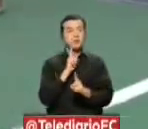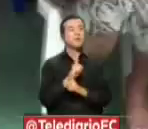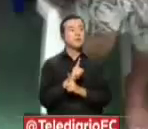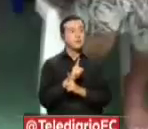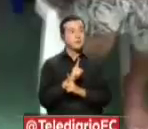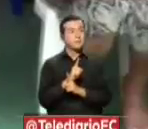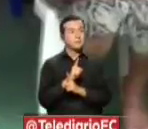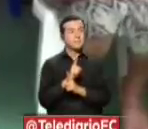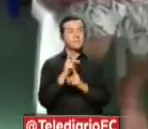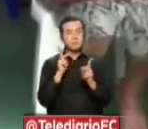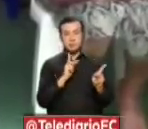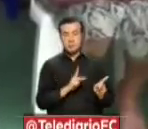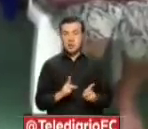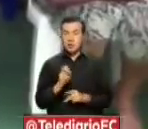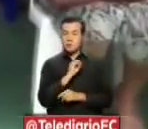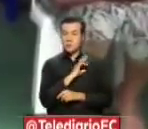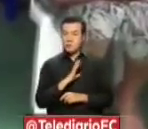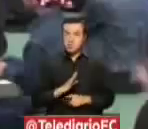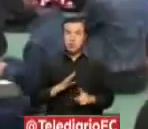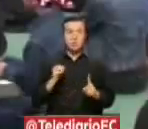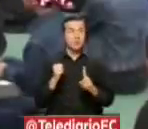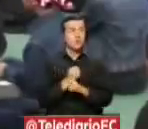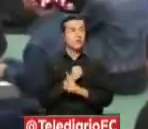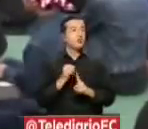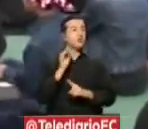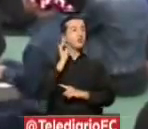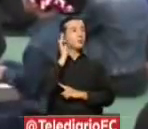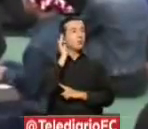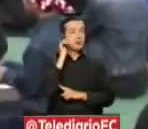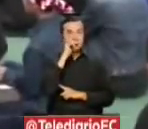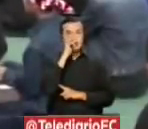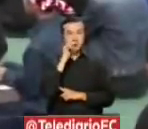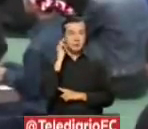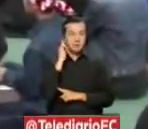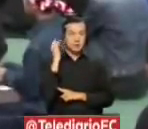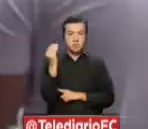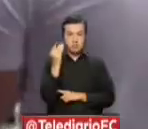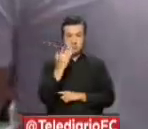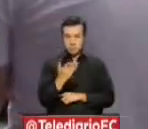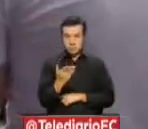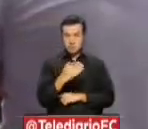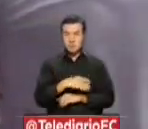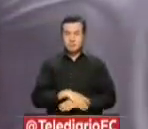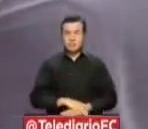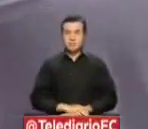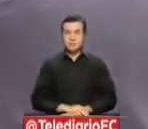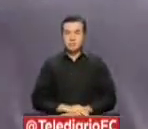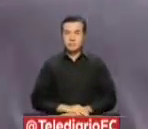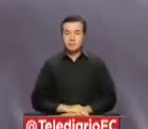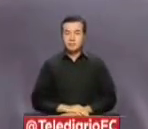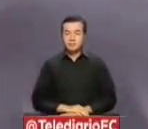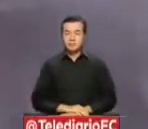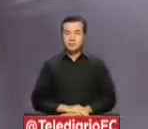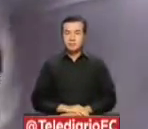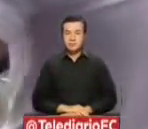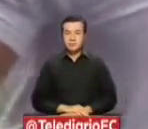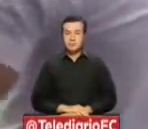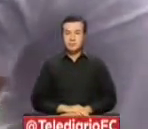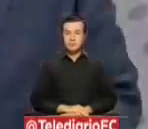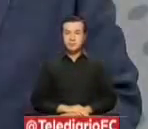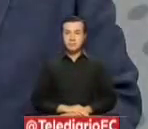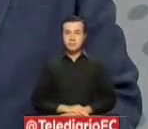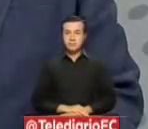discapacidades y planes de prevención de violencia de mujeres, niños, niñas y adolescentes. César Duarte, Telediario.